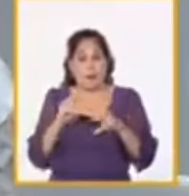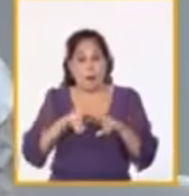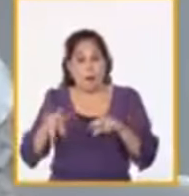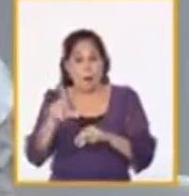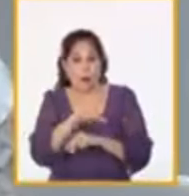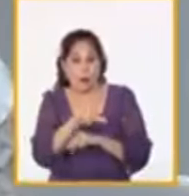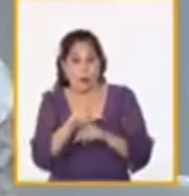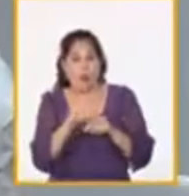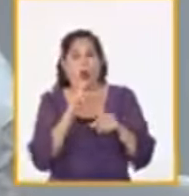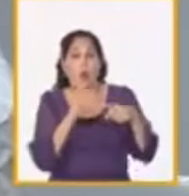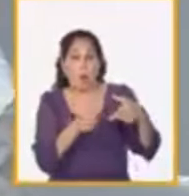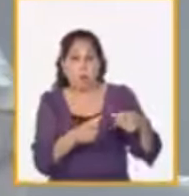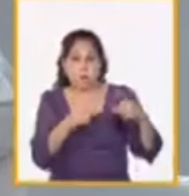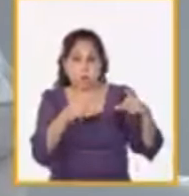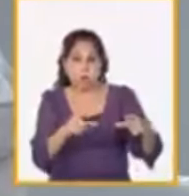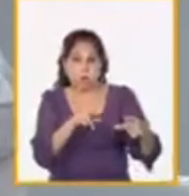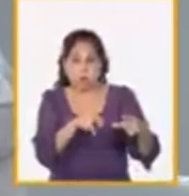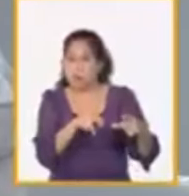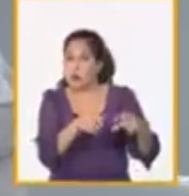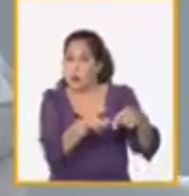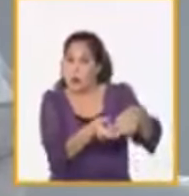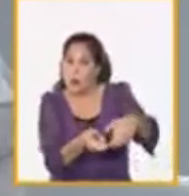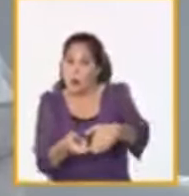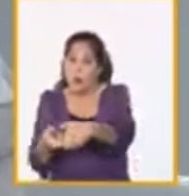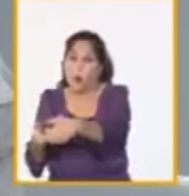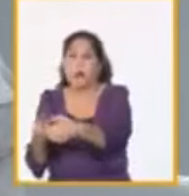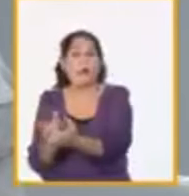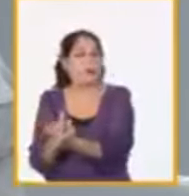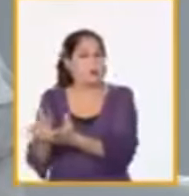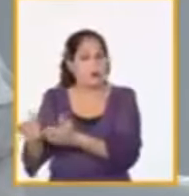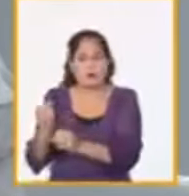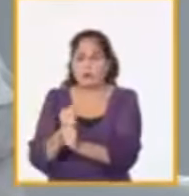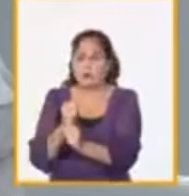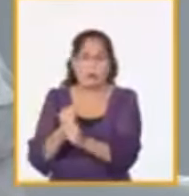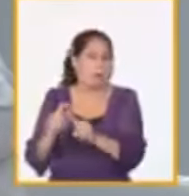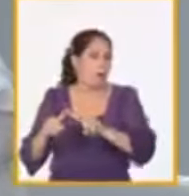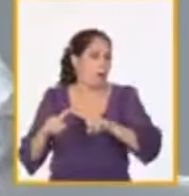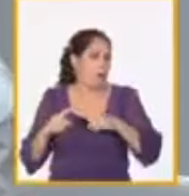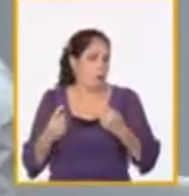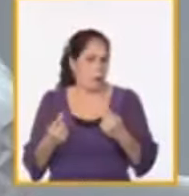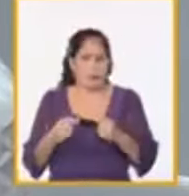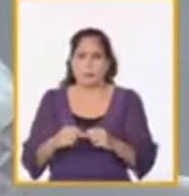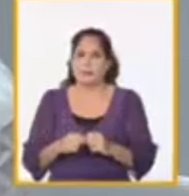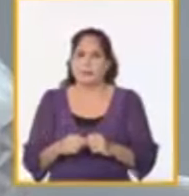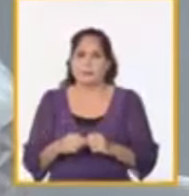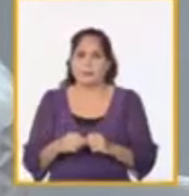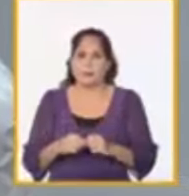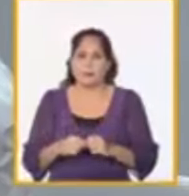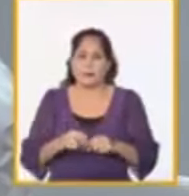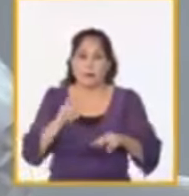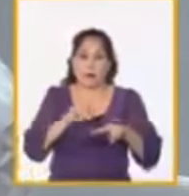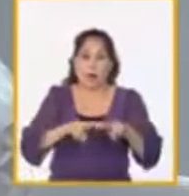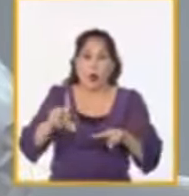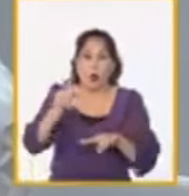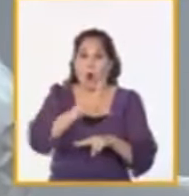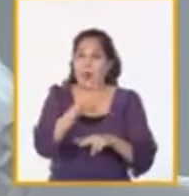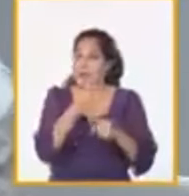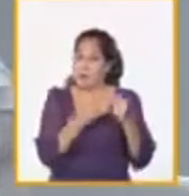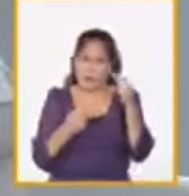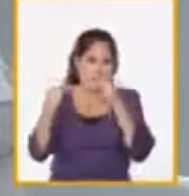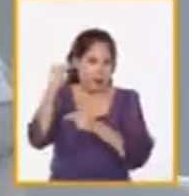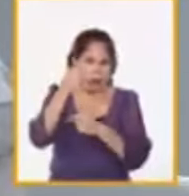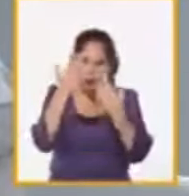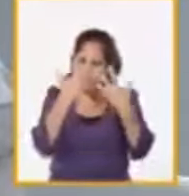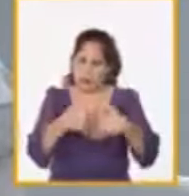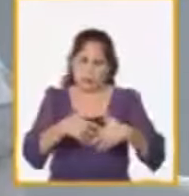trasvase que no puede dejar de funcionar. Y voy a explicar por qué. Holguín, una de las fuentes fundamentales, Jibara,